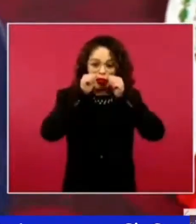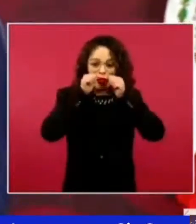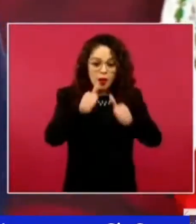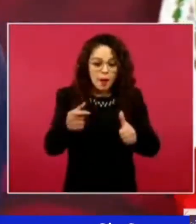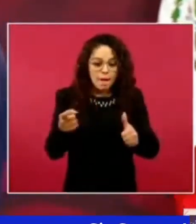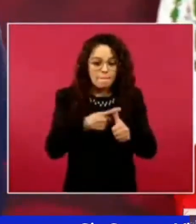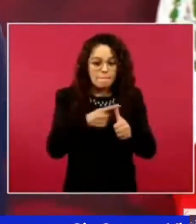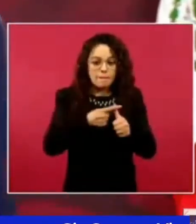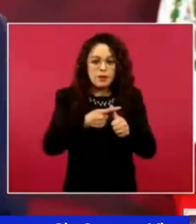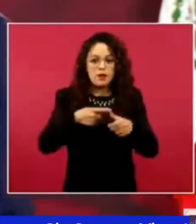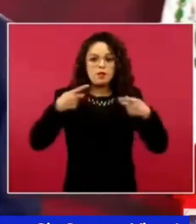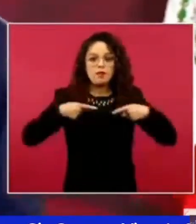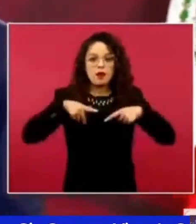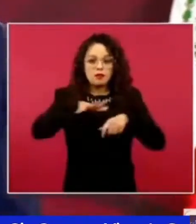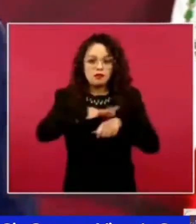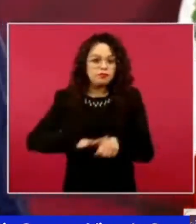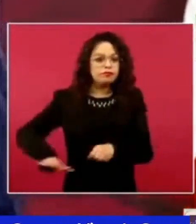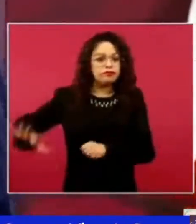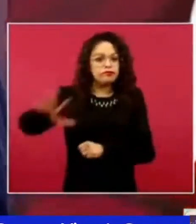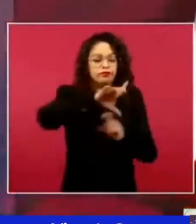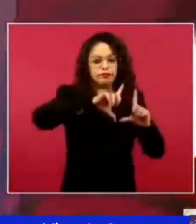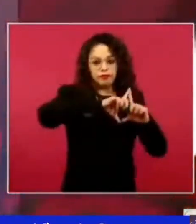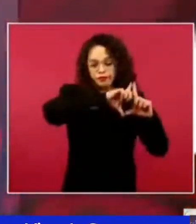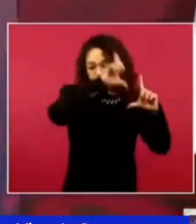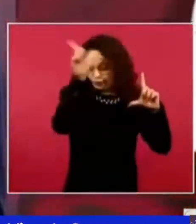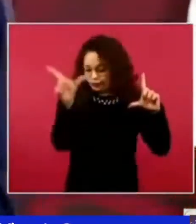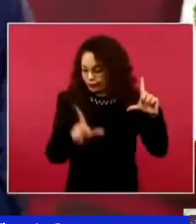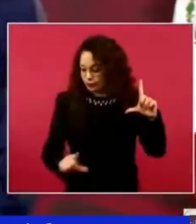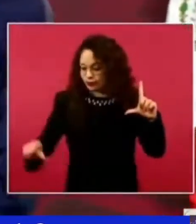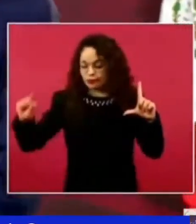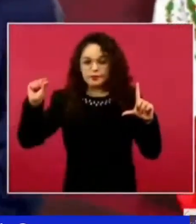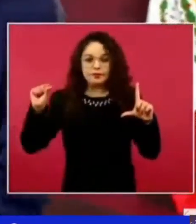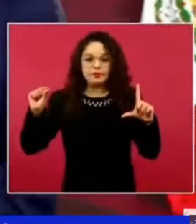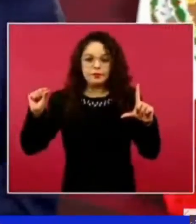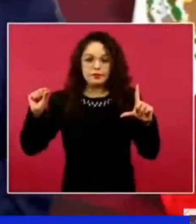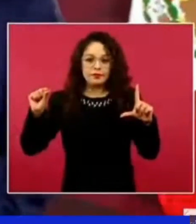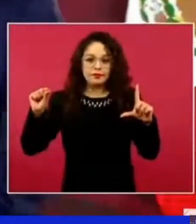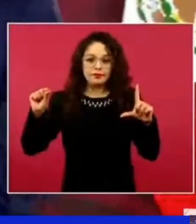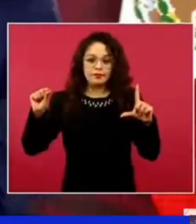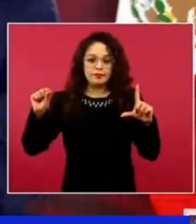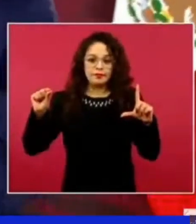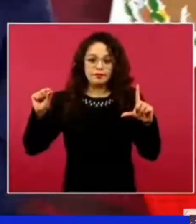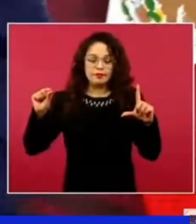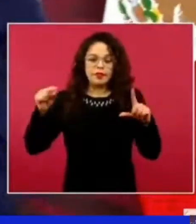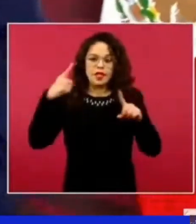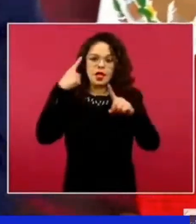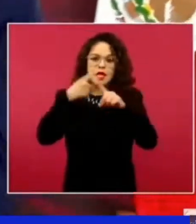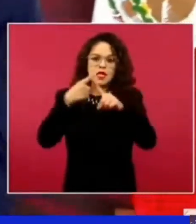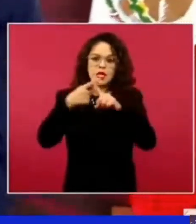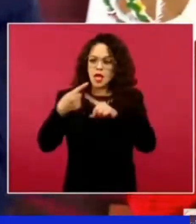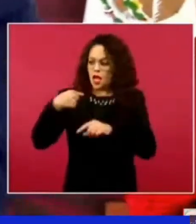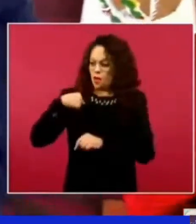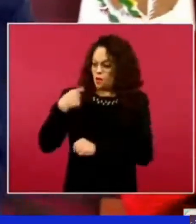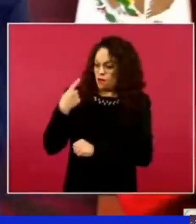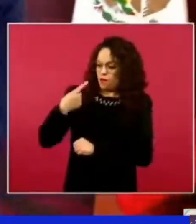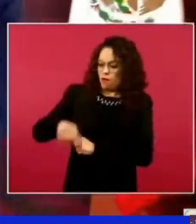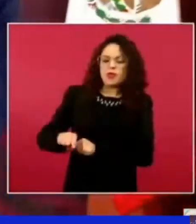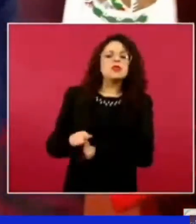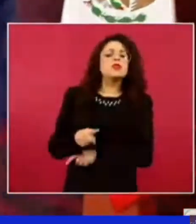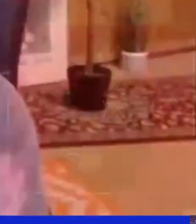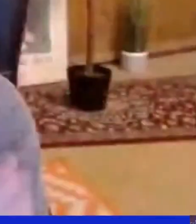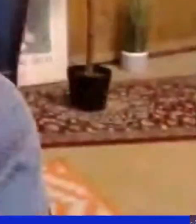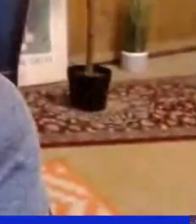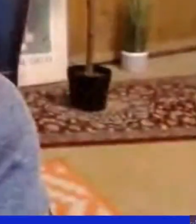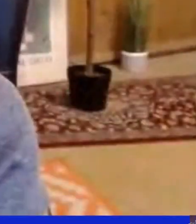y nosotros tenemos un amo que es el pueblo. Mire, más allá de que